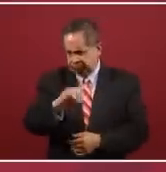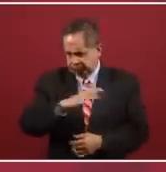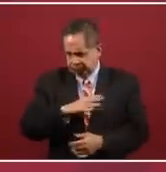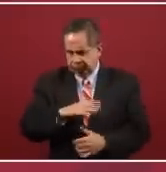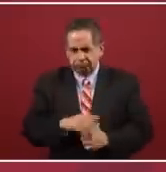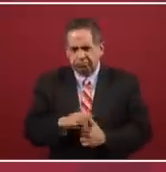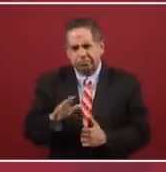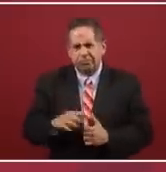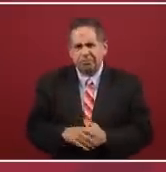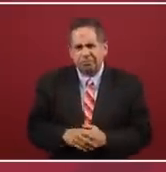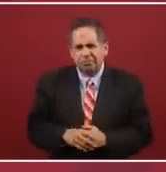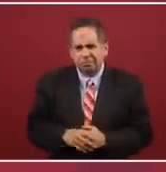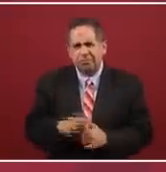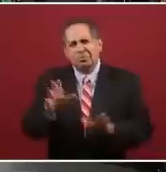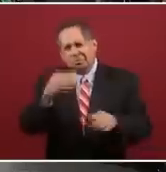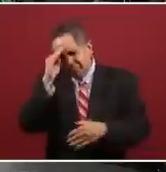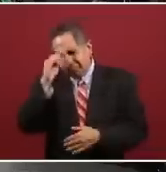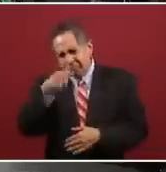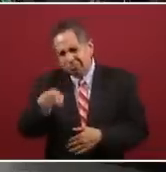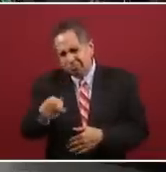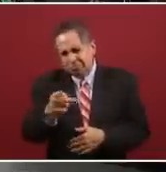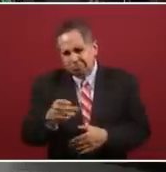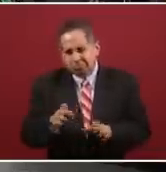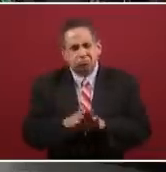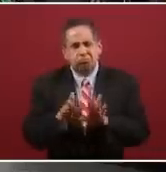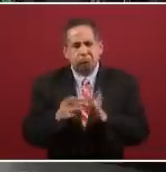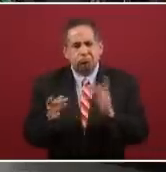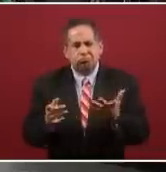¿O cómo lo ven ustedes? Si vamos a tener